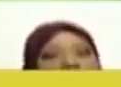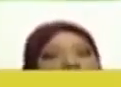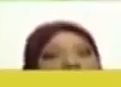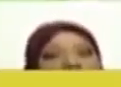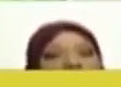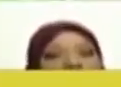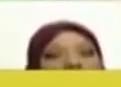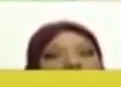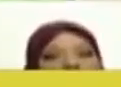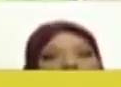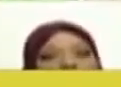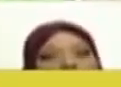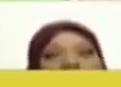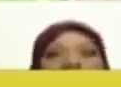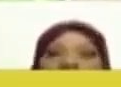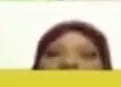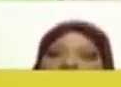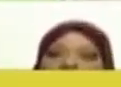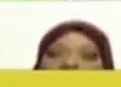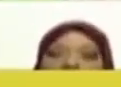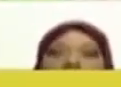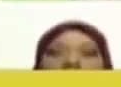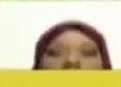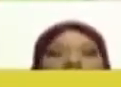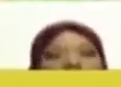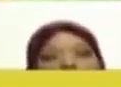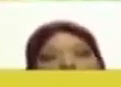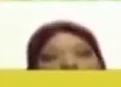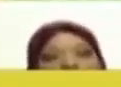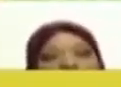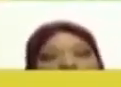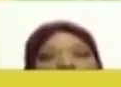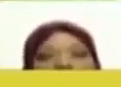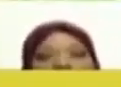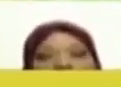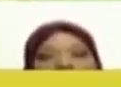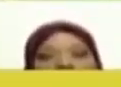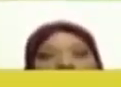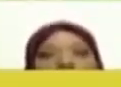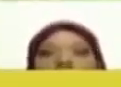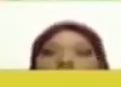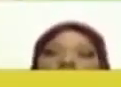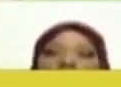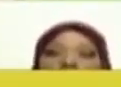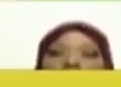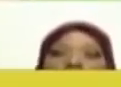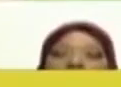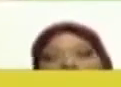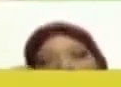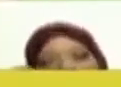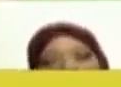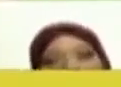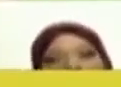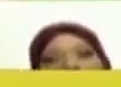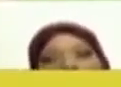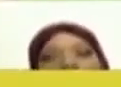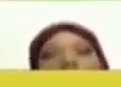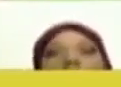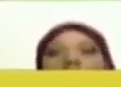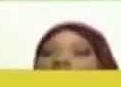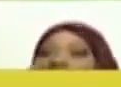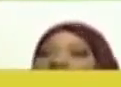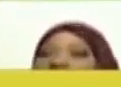la salida de Venezuela al Océano Atlántico. Que quede pues ese mapa verde como la